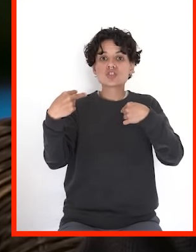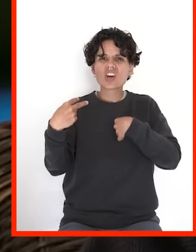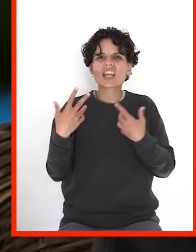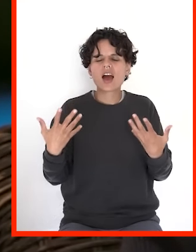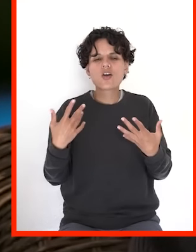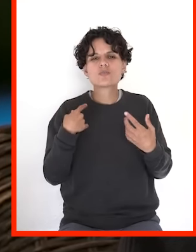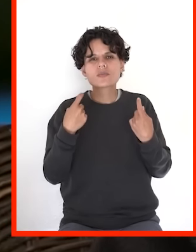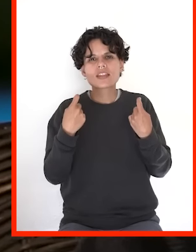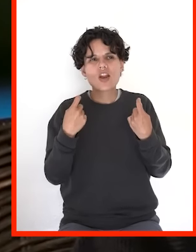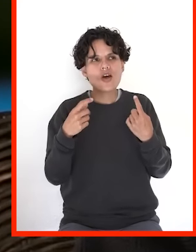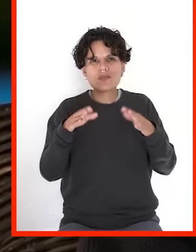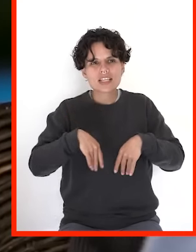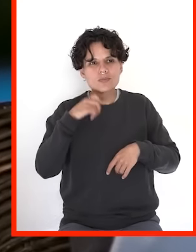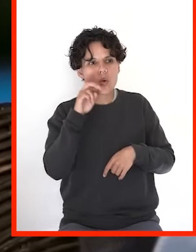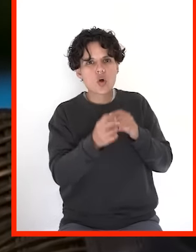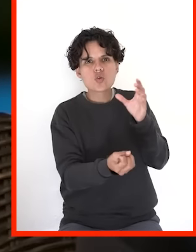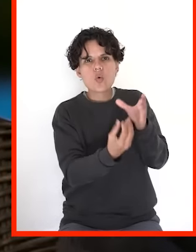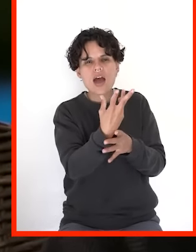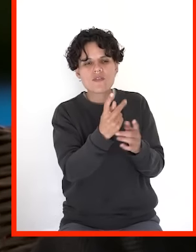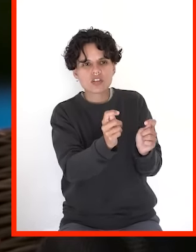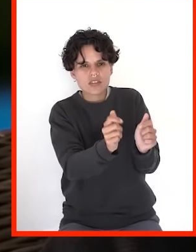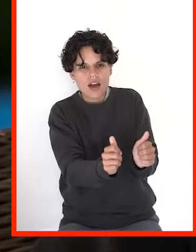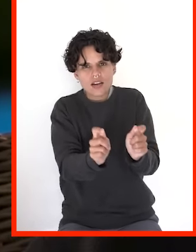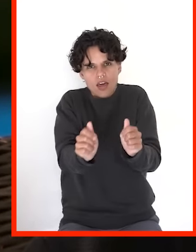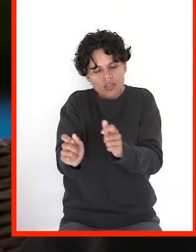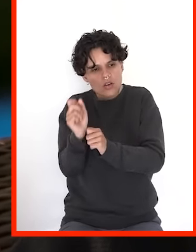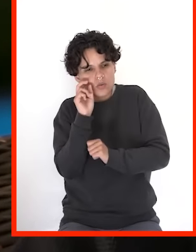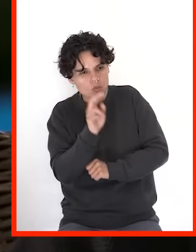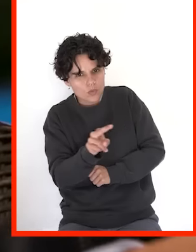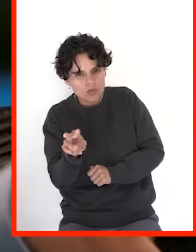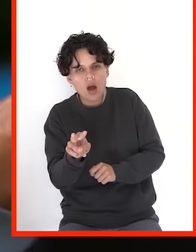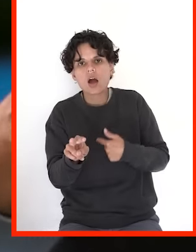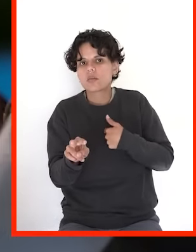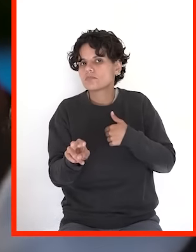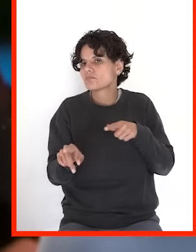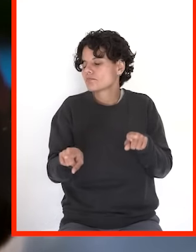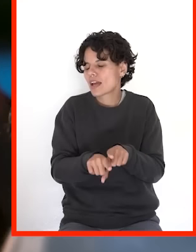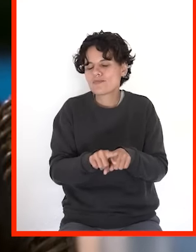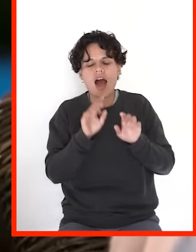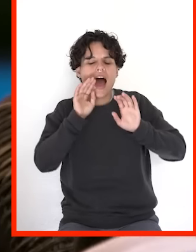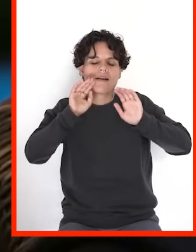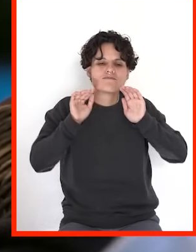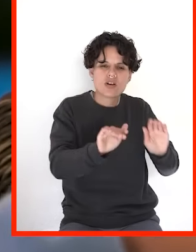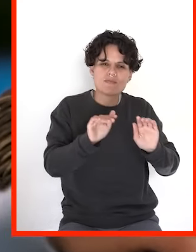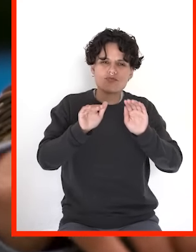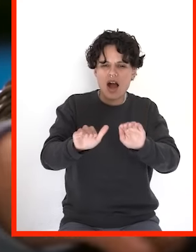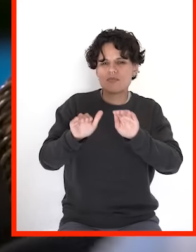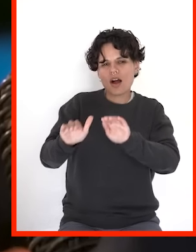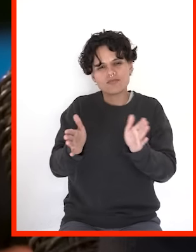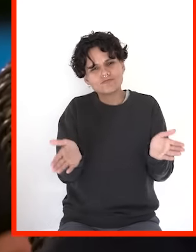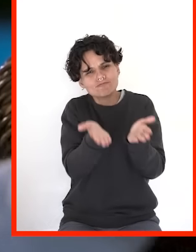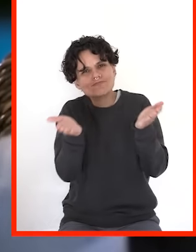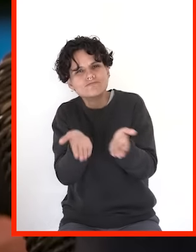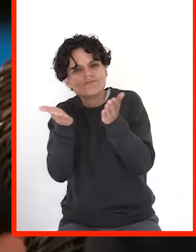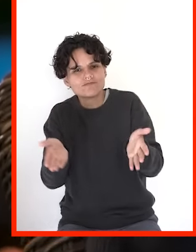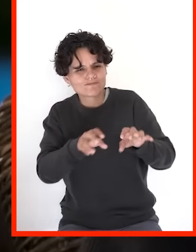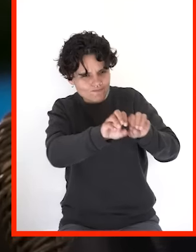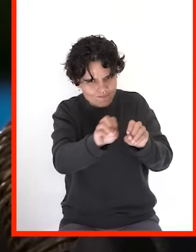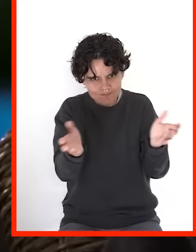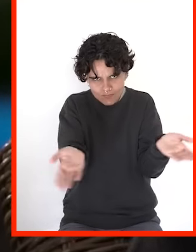cuando veo talentos nuevos, así, escucho cabros más jóvenes que están empezando, como que también trato de apoyar los brillos, así, de pescarlos, de incentivarlos a que